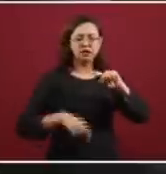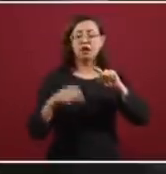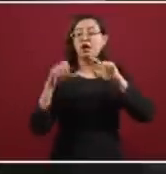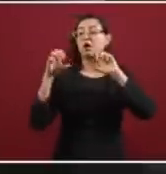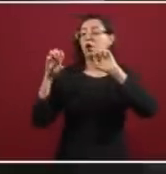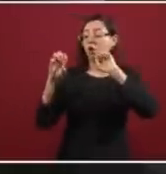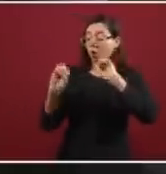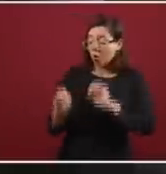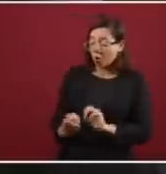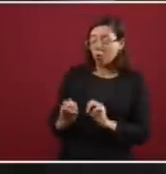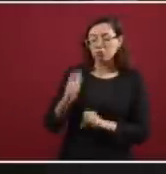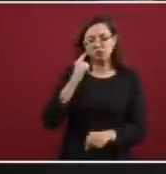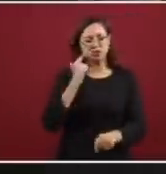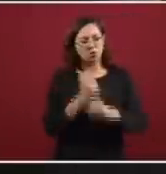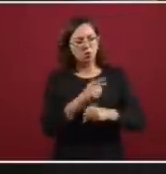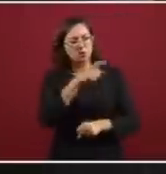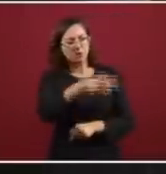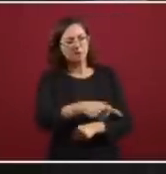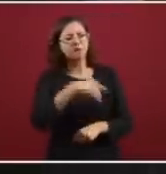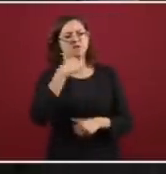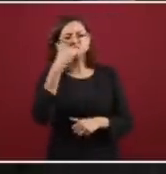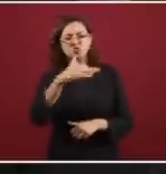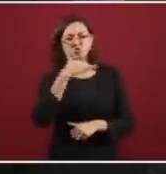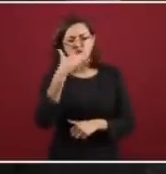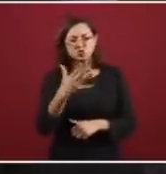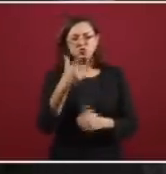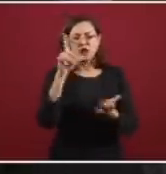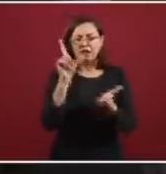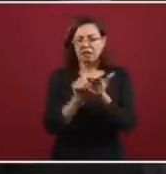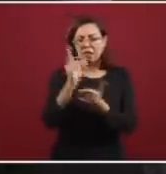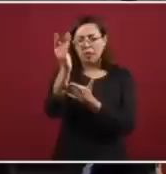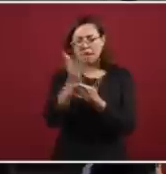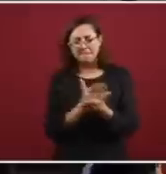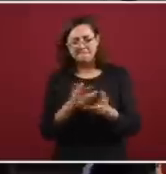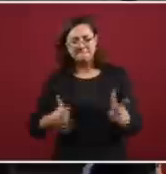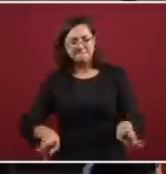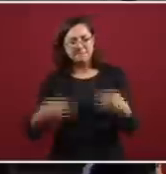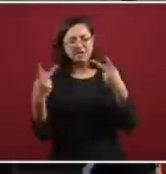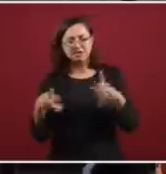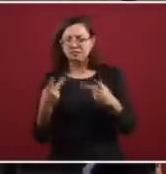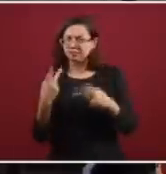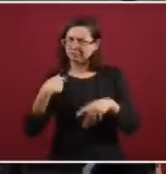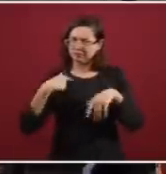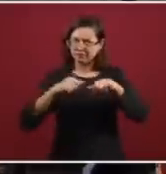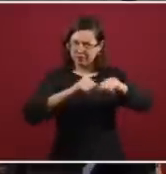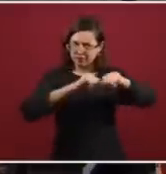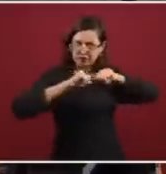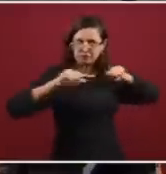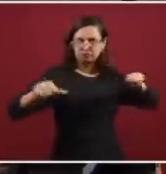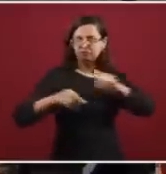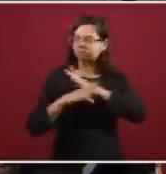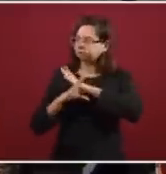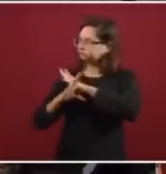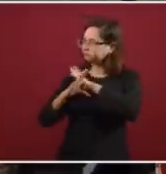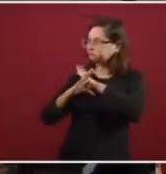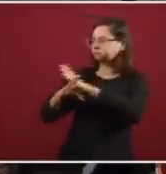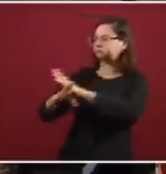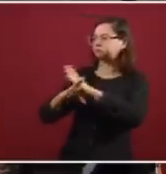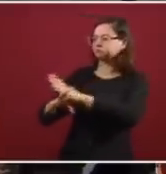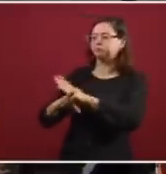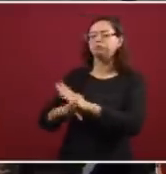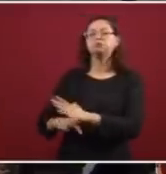detectamos que no daba litros de litro, no nos habían permitido colocar las calcomanías de inmovilización.